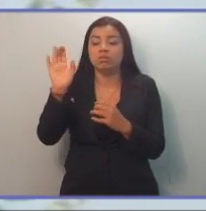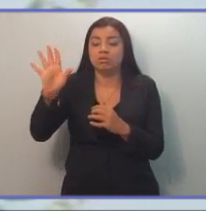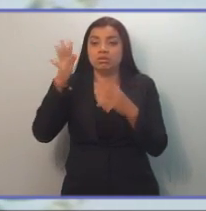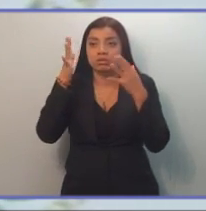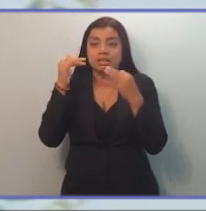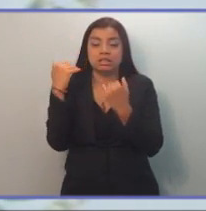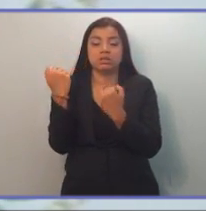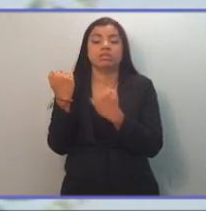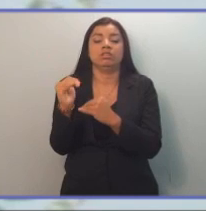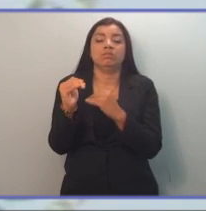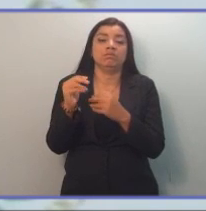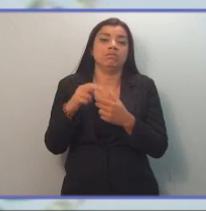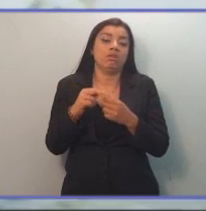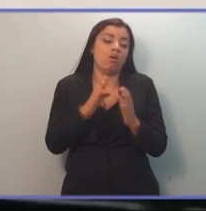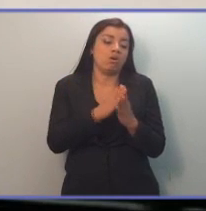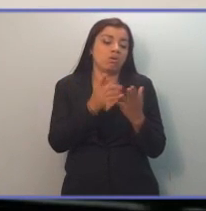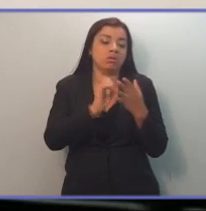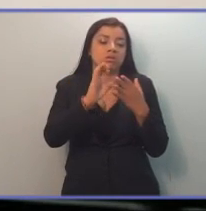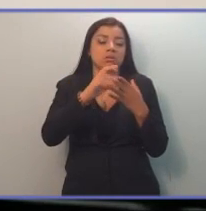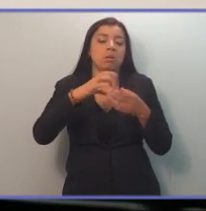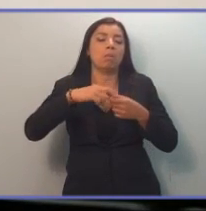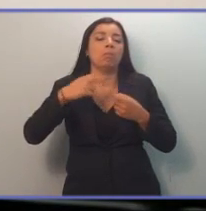de ella.